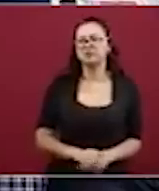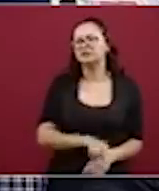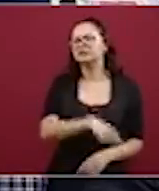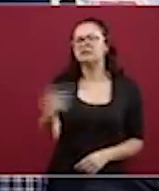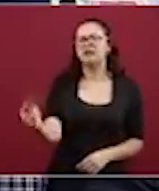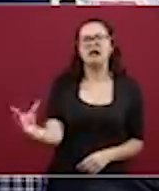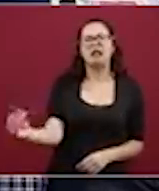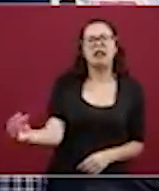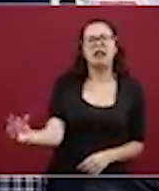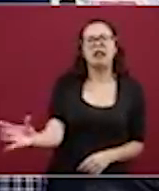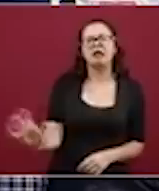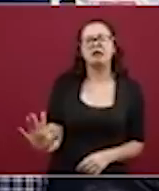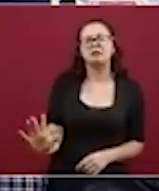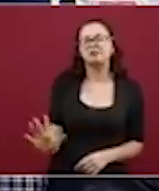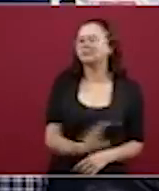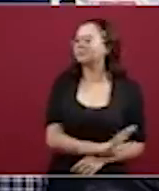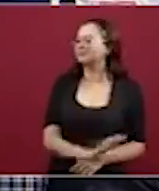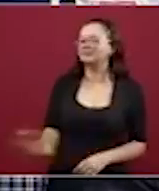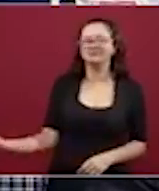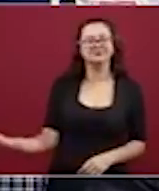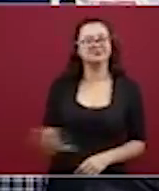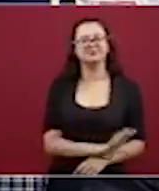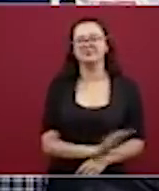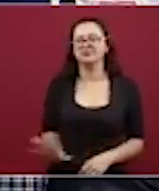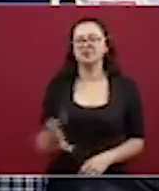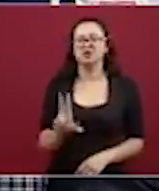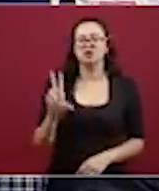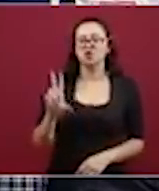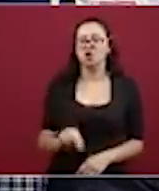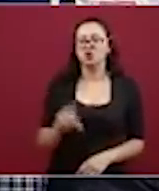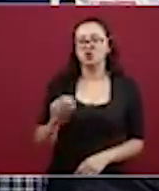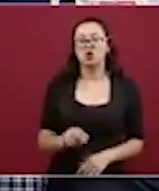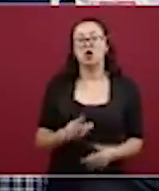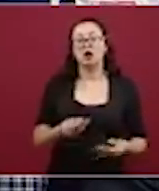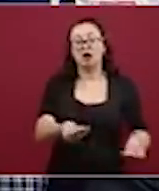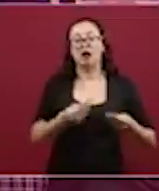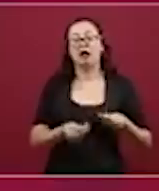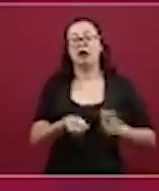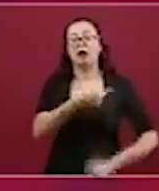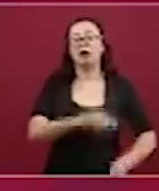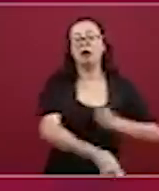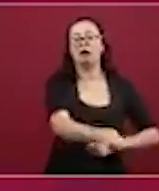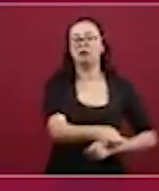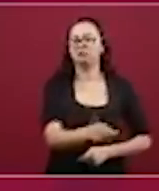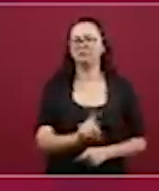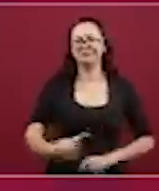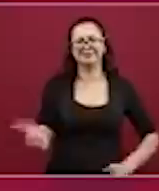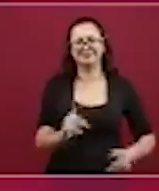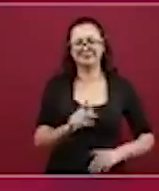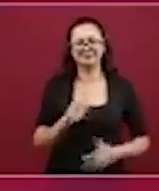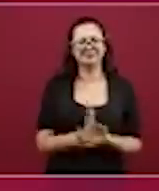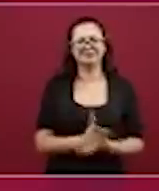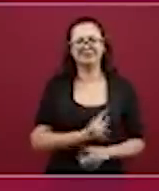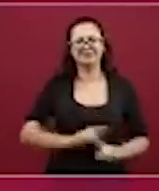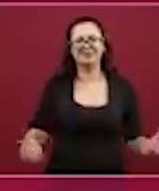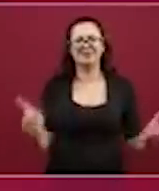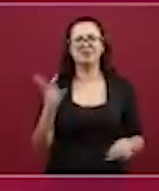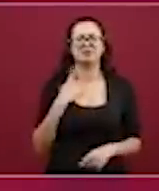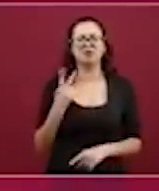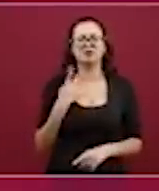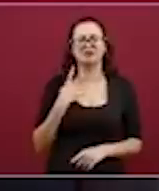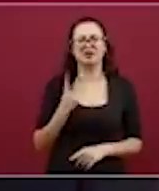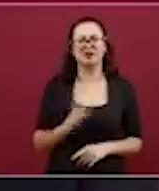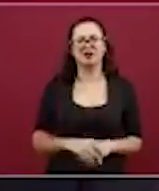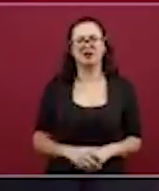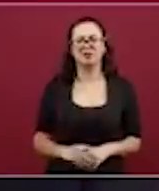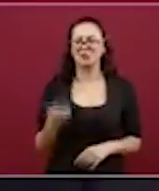No, no, no, no, no, si no es toma y daca la política. La política tiene